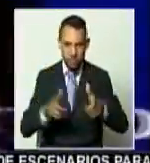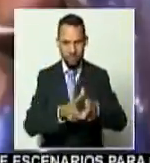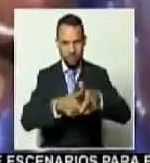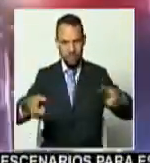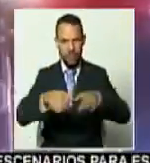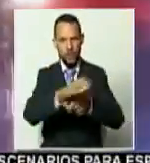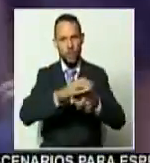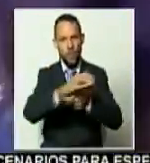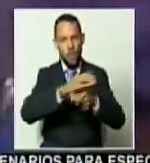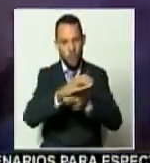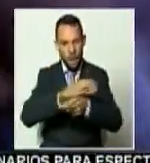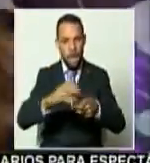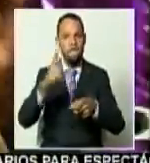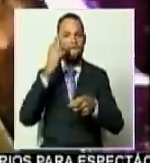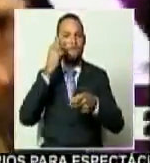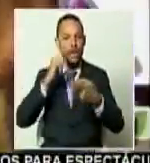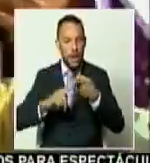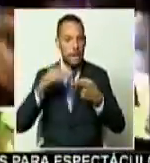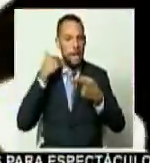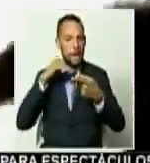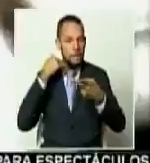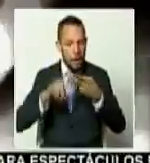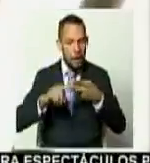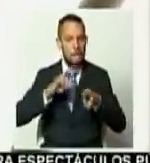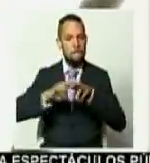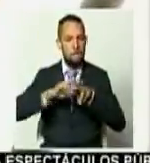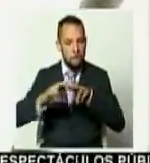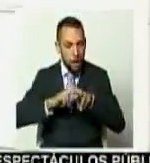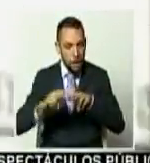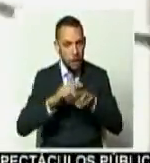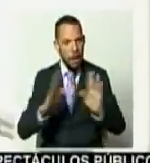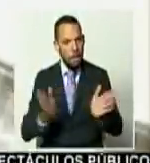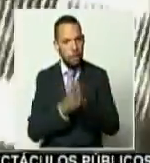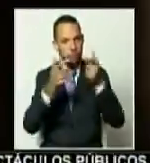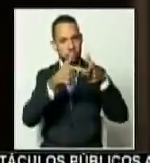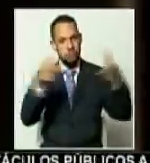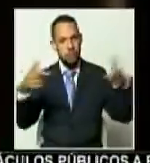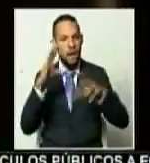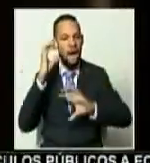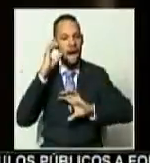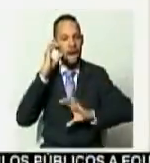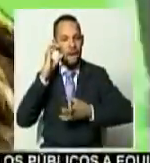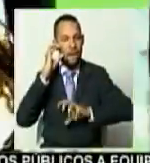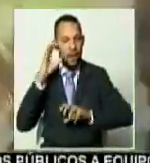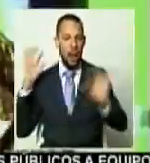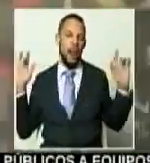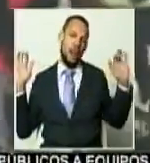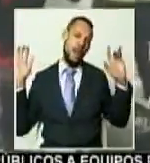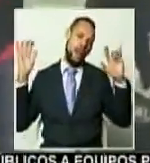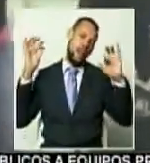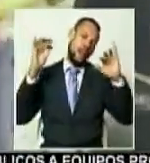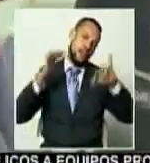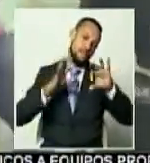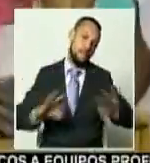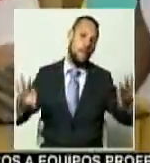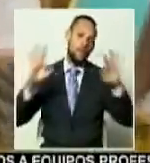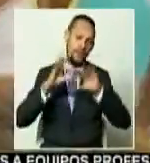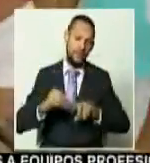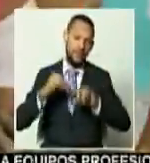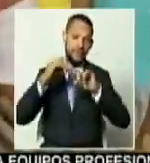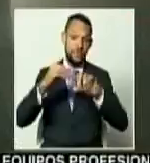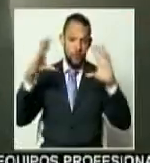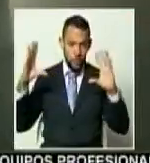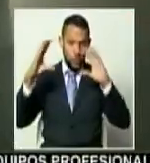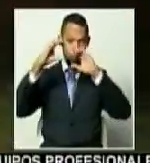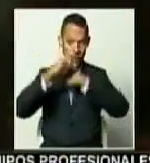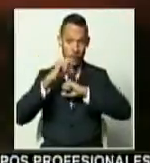el eje cafetero y a la buena acogida que ha tenido Radio Nacional en la ciudad de Manizales, se llevará a cabo este importante evento, la Noche de